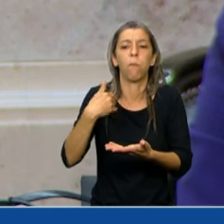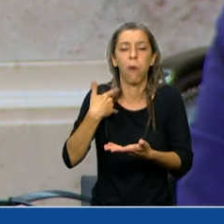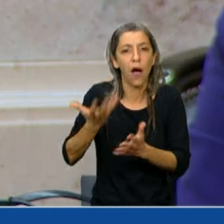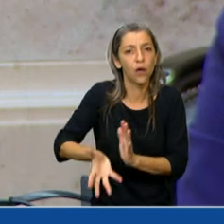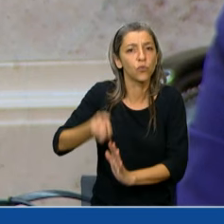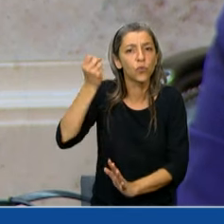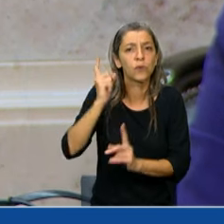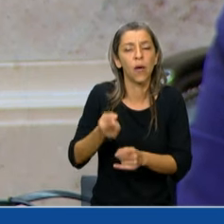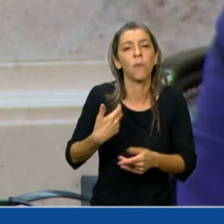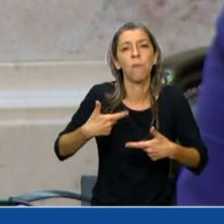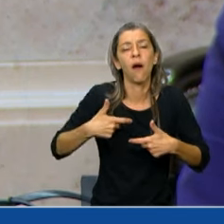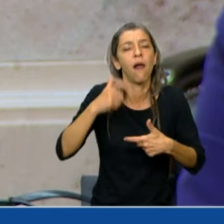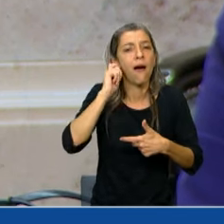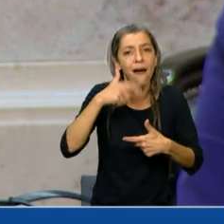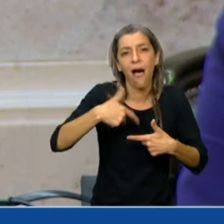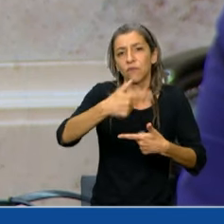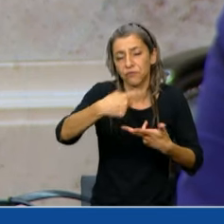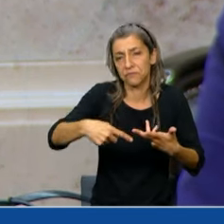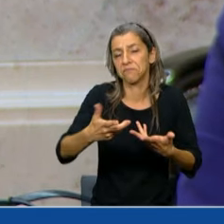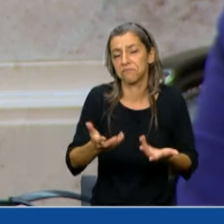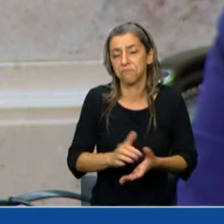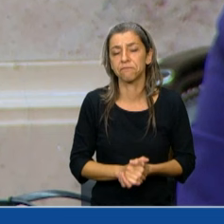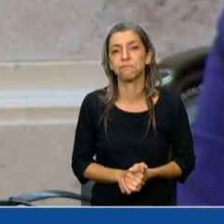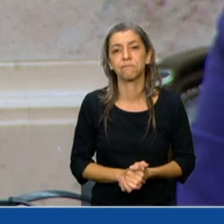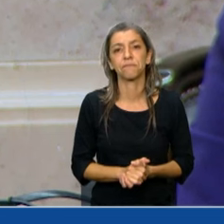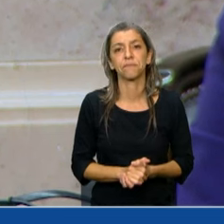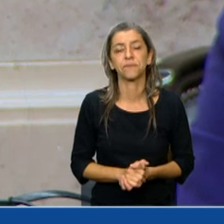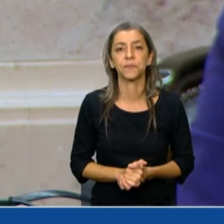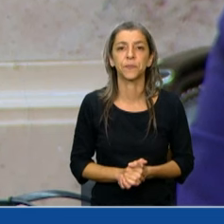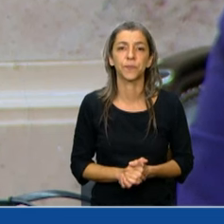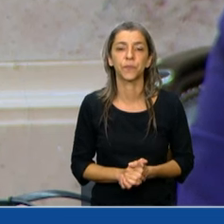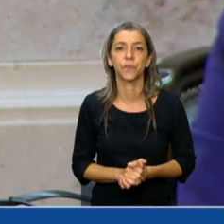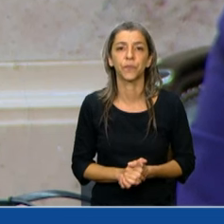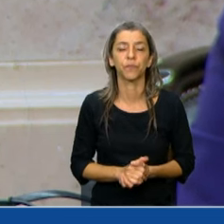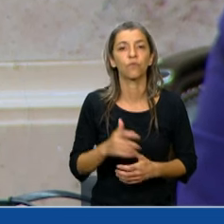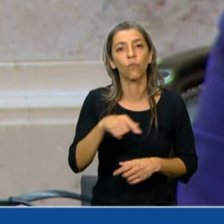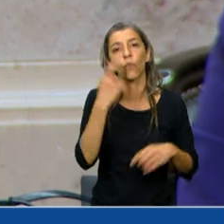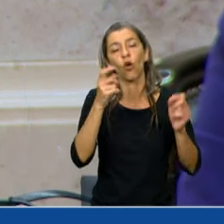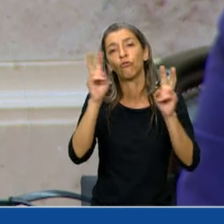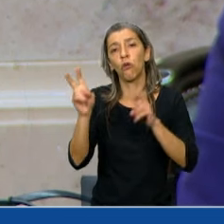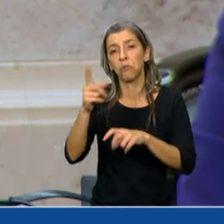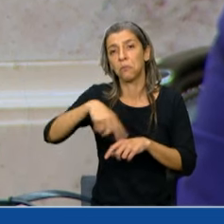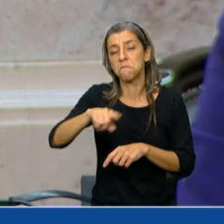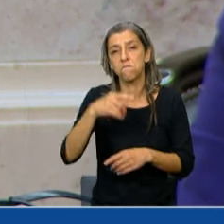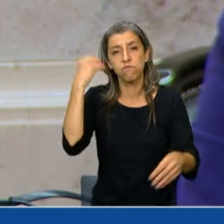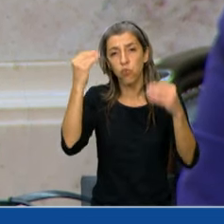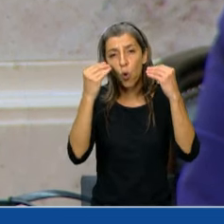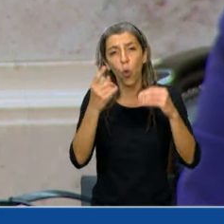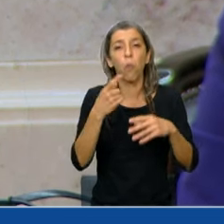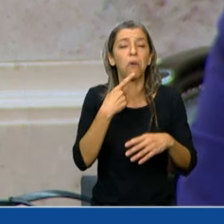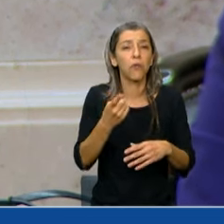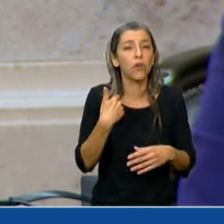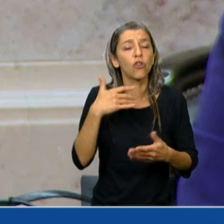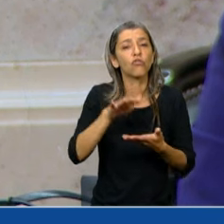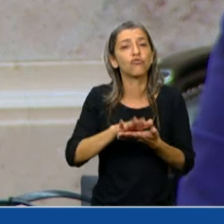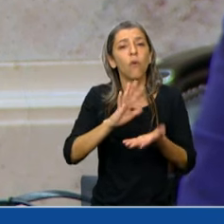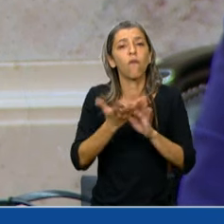de los gasoductos que son necesarios otro tema que preocupa que hoy se planteó bastant el tema de